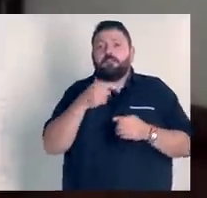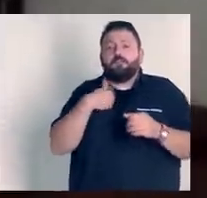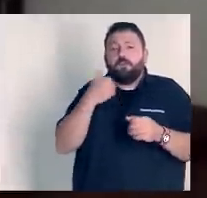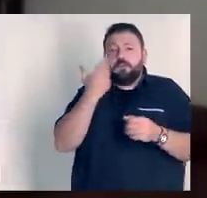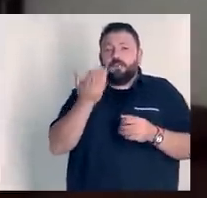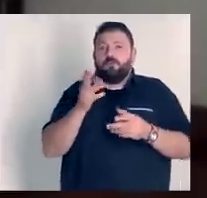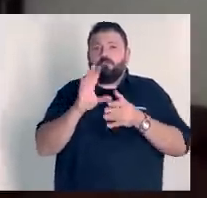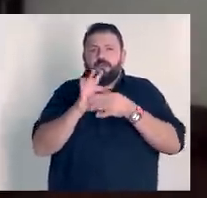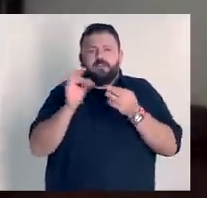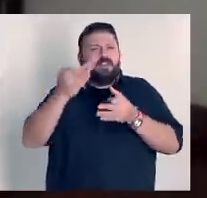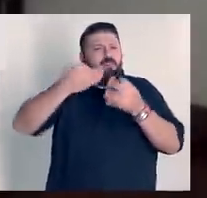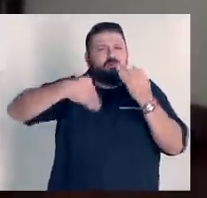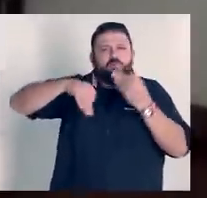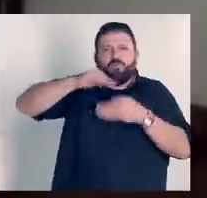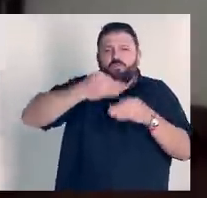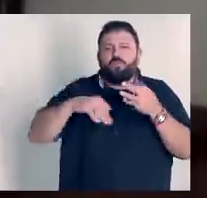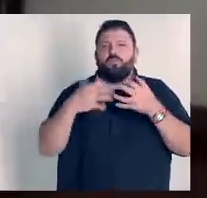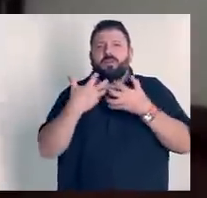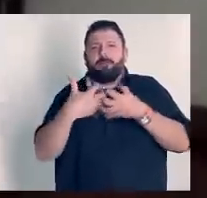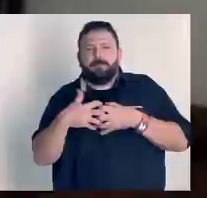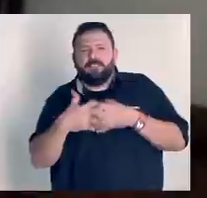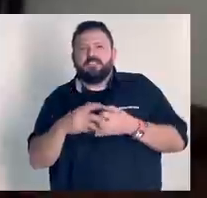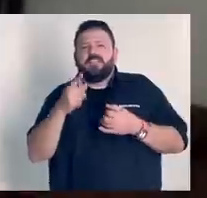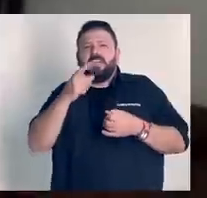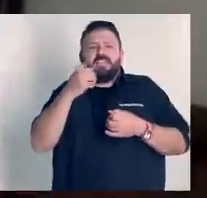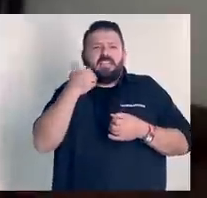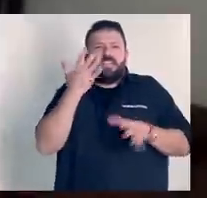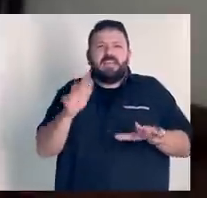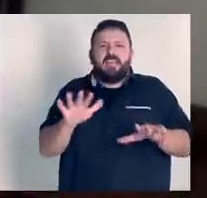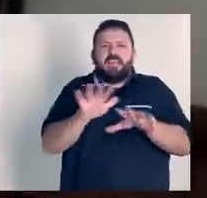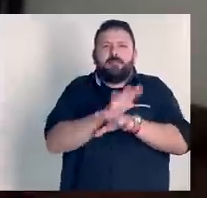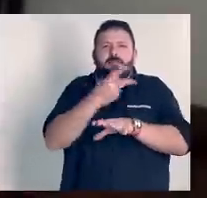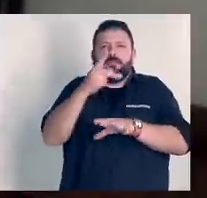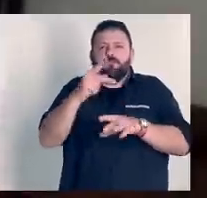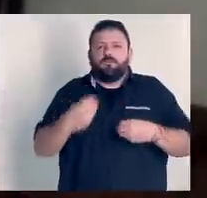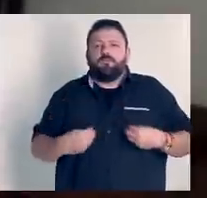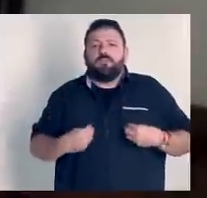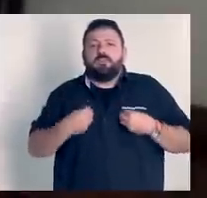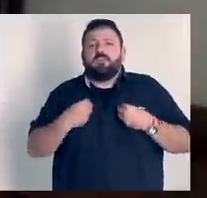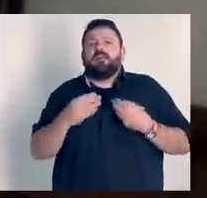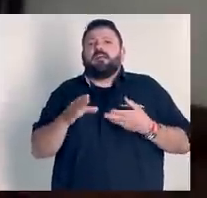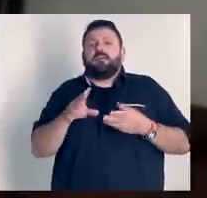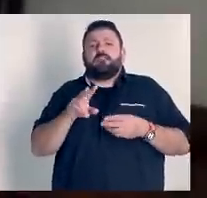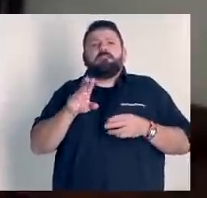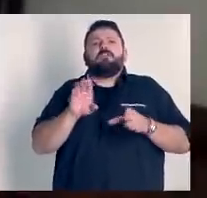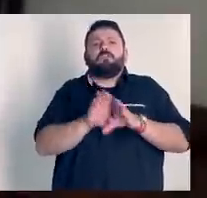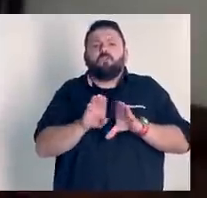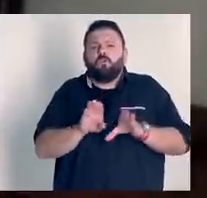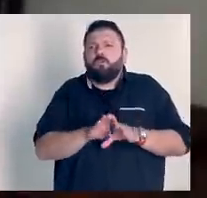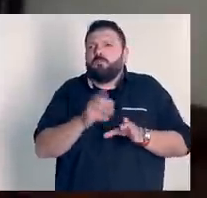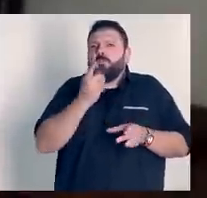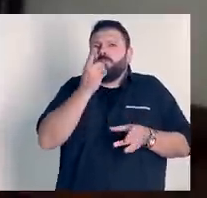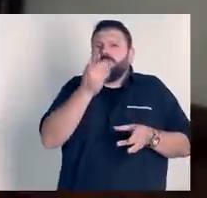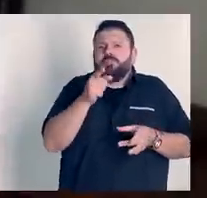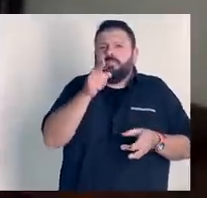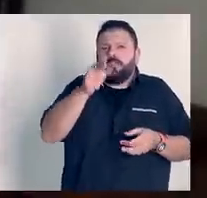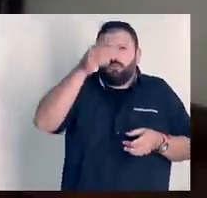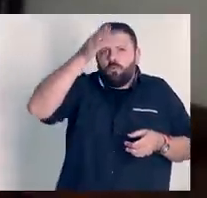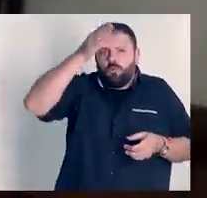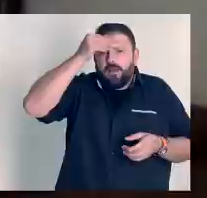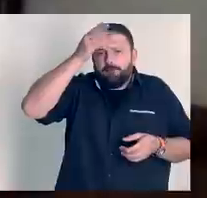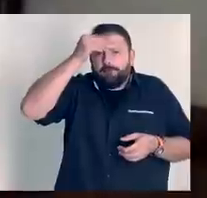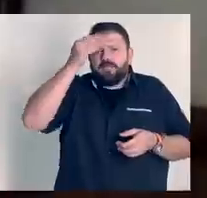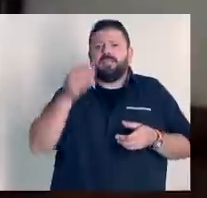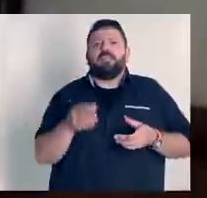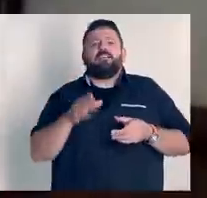todo empresario que tiene el deseo de transformar su vida debe de saber. Es como decir que te aprendas las vocales y